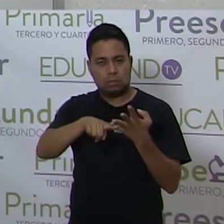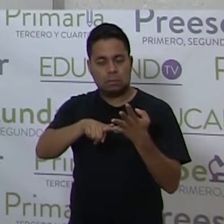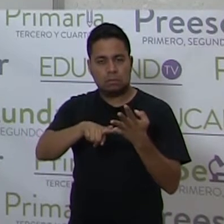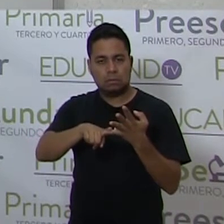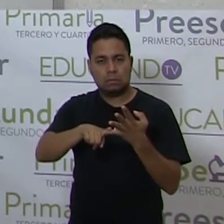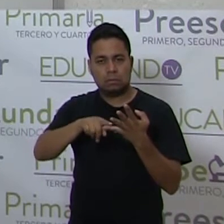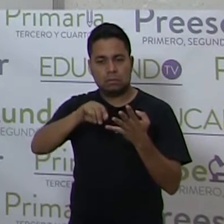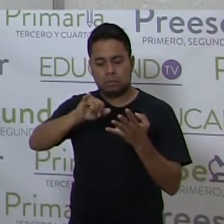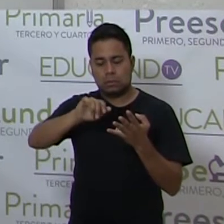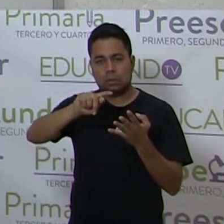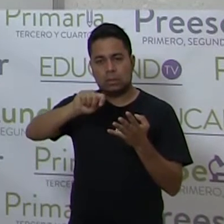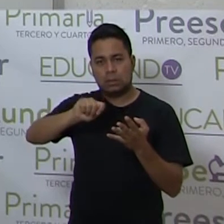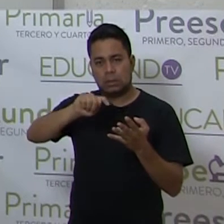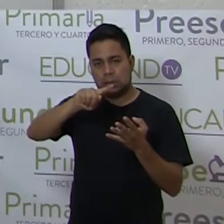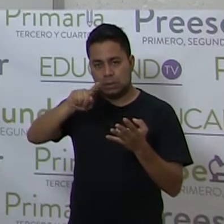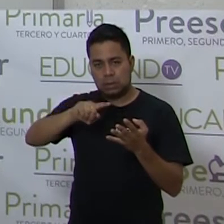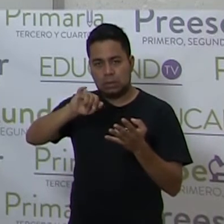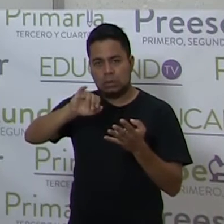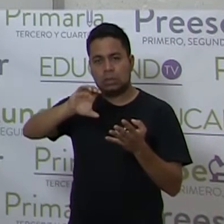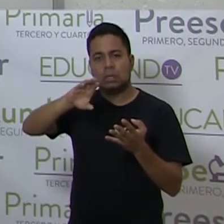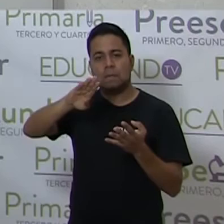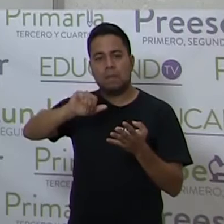e Iquibalam.